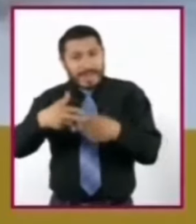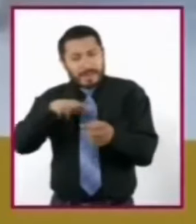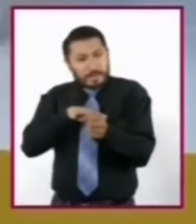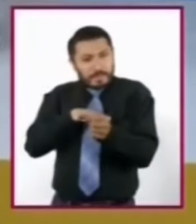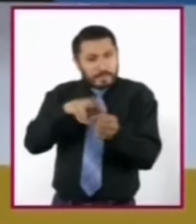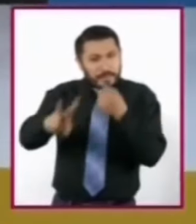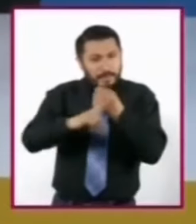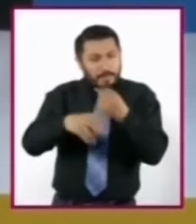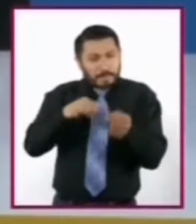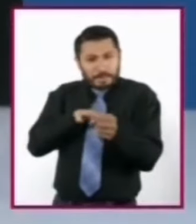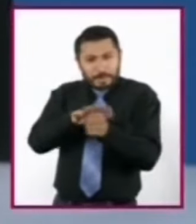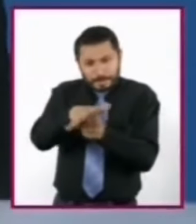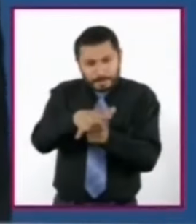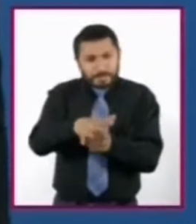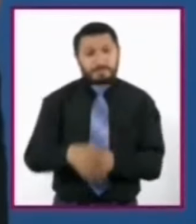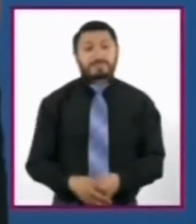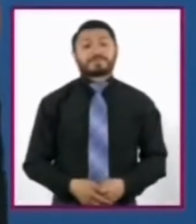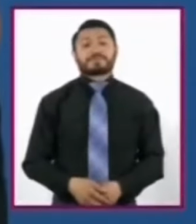Perfecto.